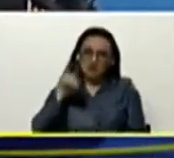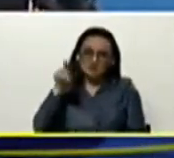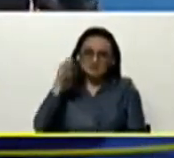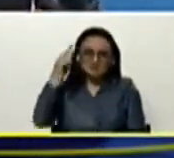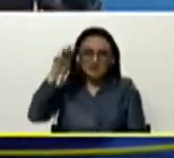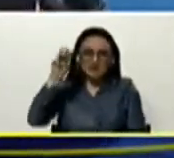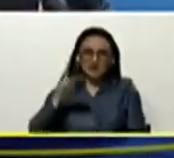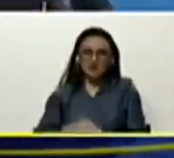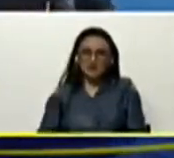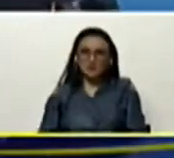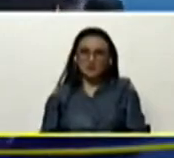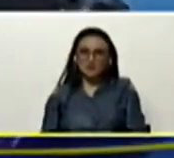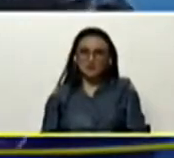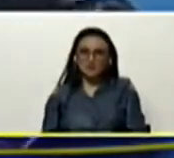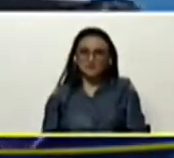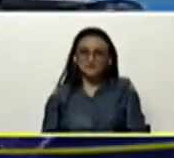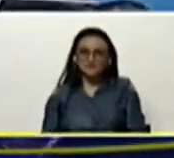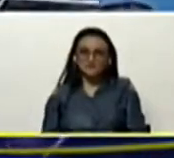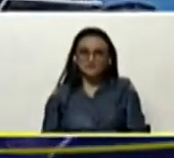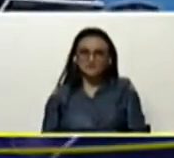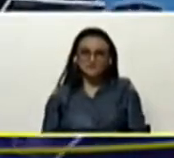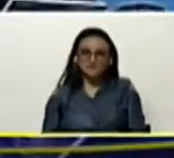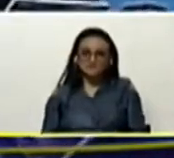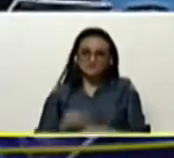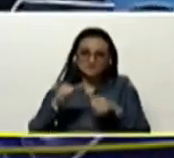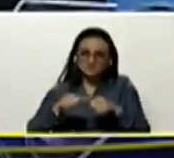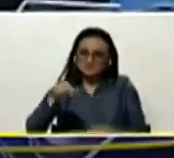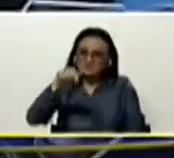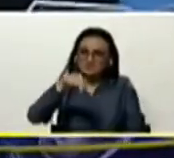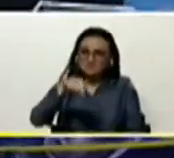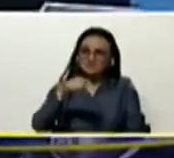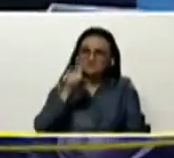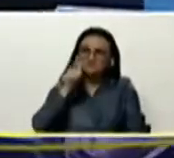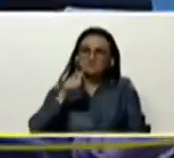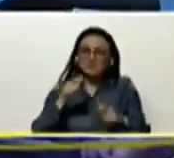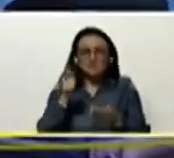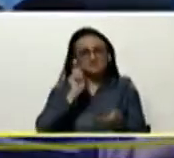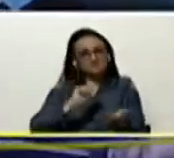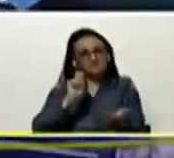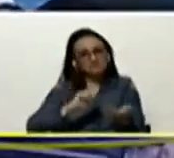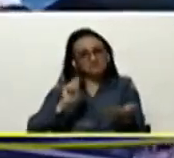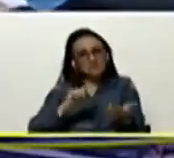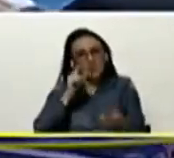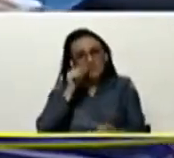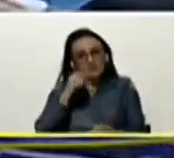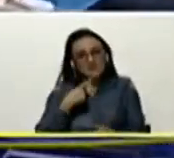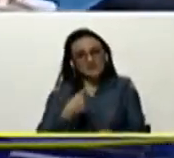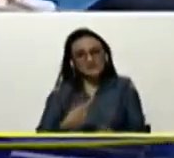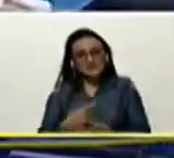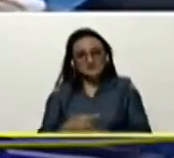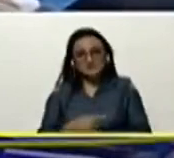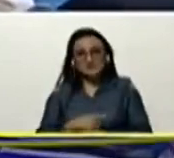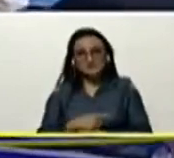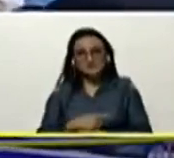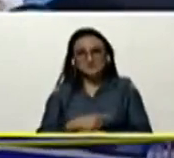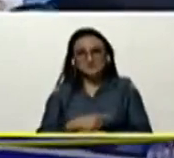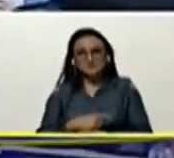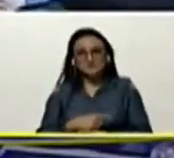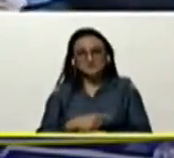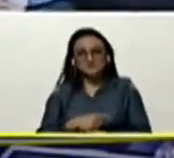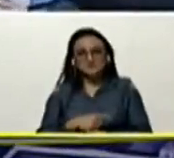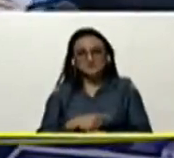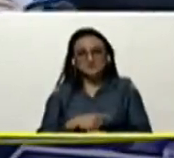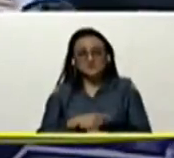donde era la residencia de Maximiliano, él escribió una frase que dice: entre